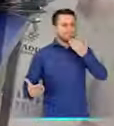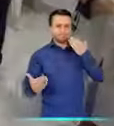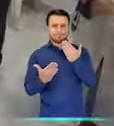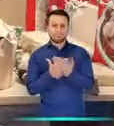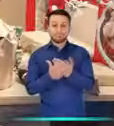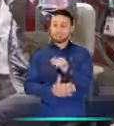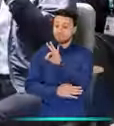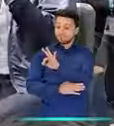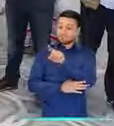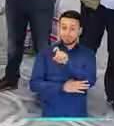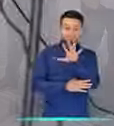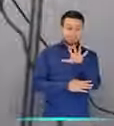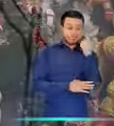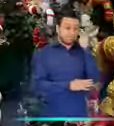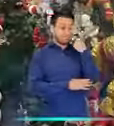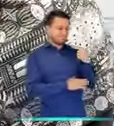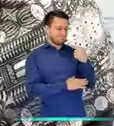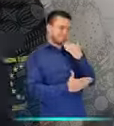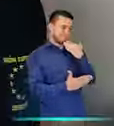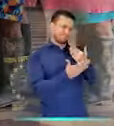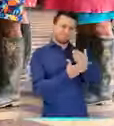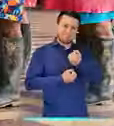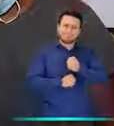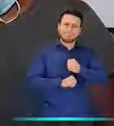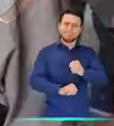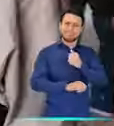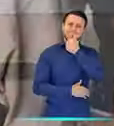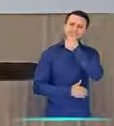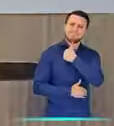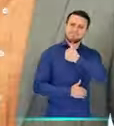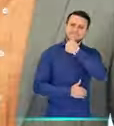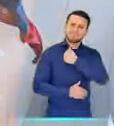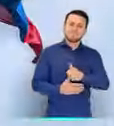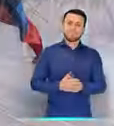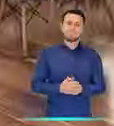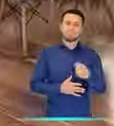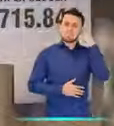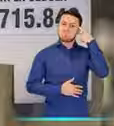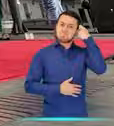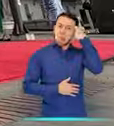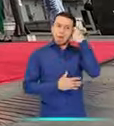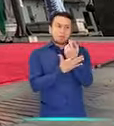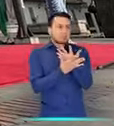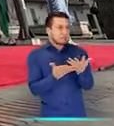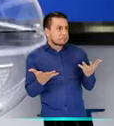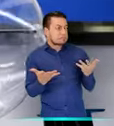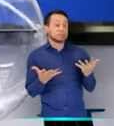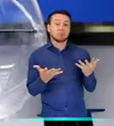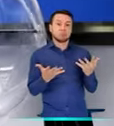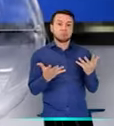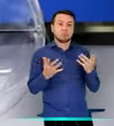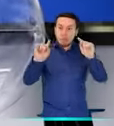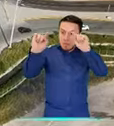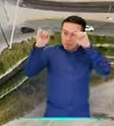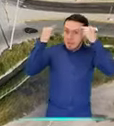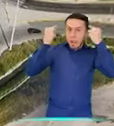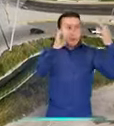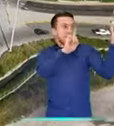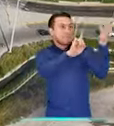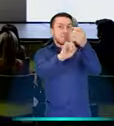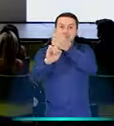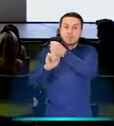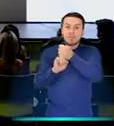Agradecemos a los 365 días de esfuerzo y dedicación, y a los retos propuestos, a las metas alcanzadas,